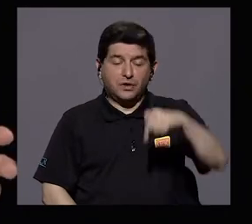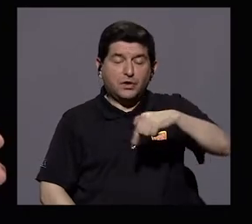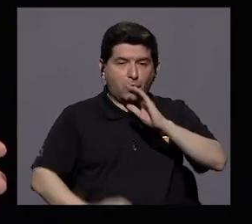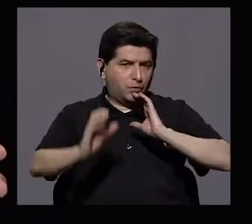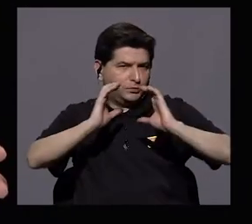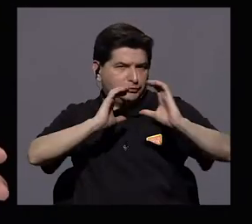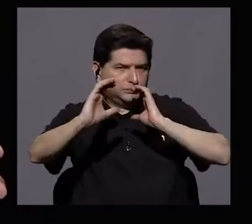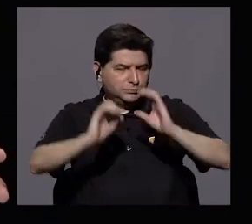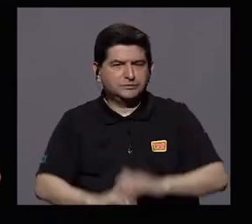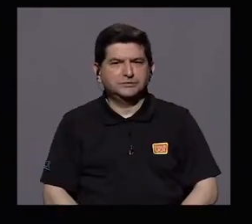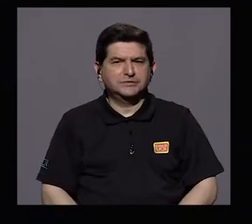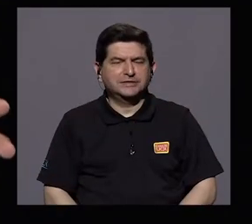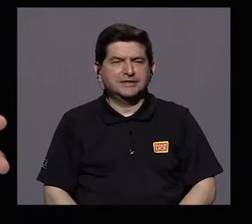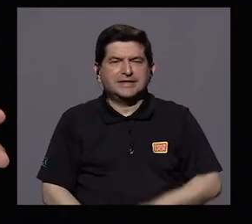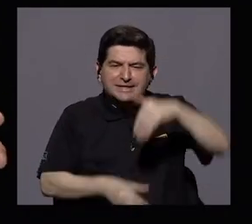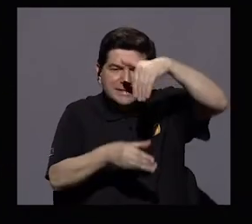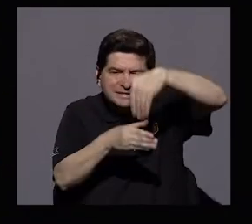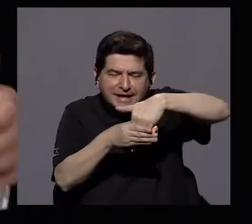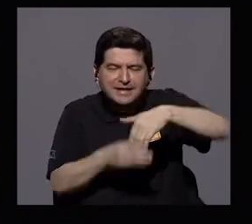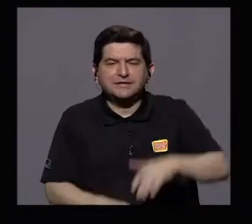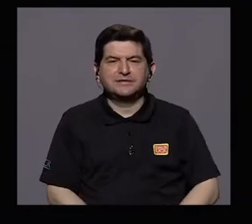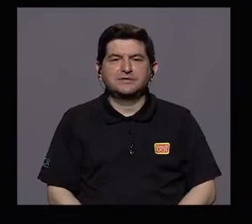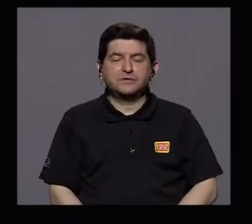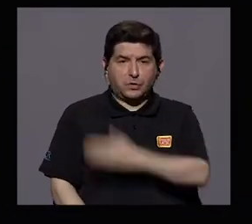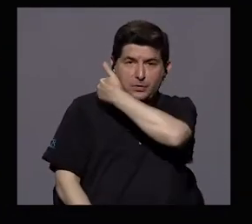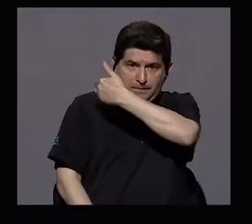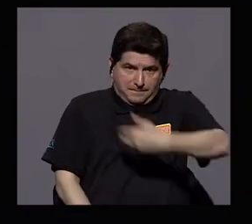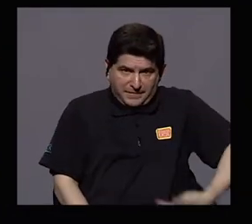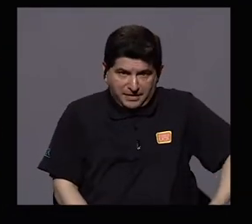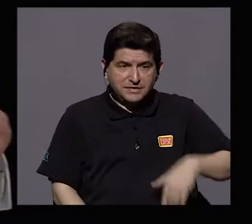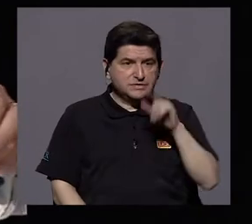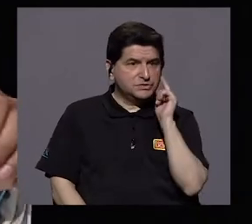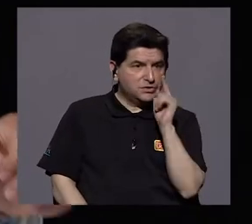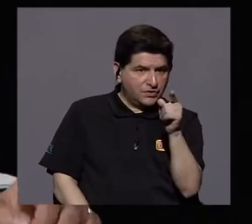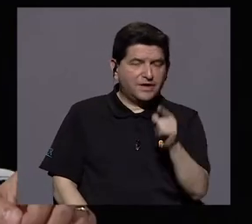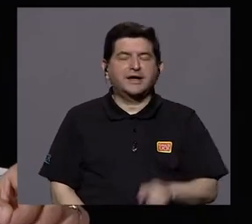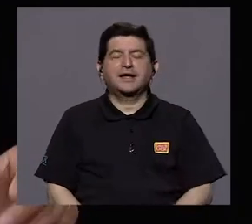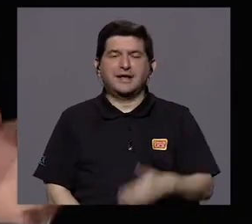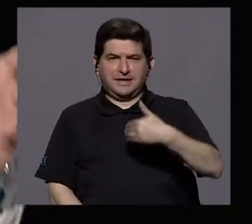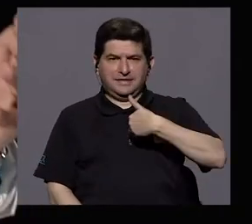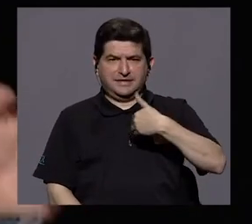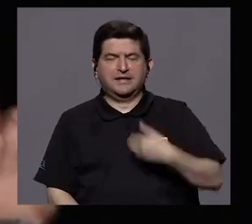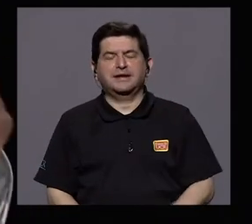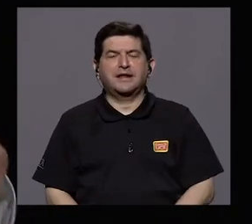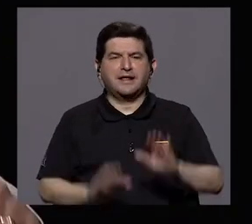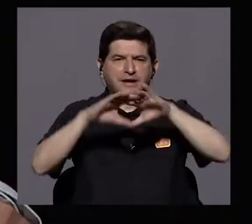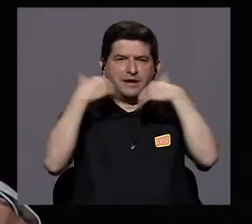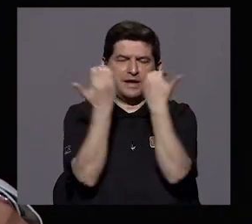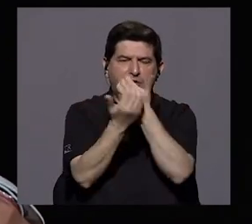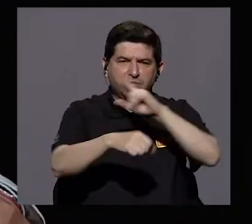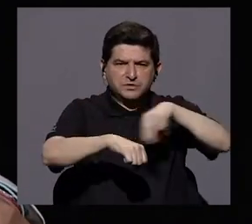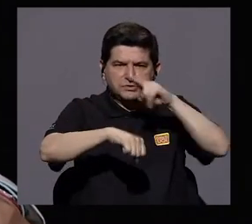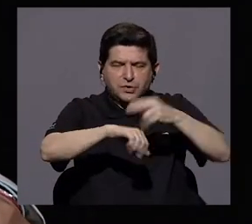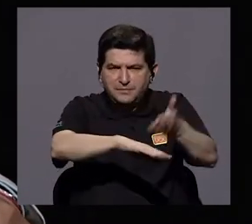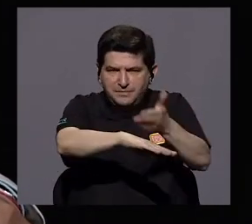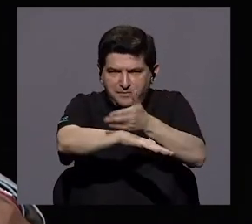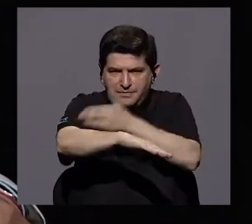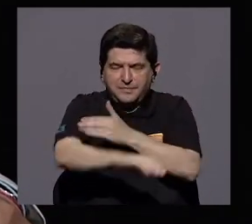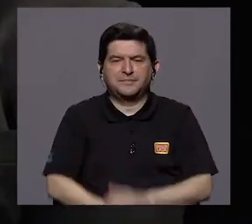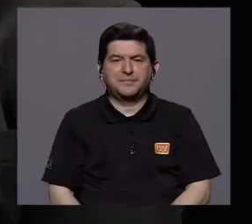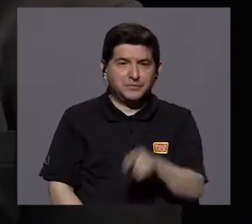la conversación que vamos a tener hoy está en el marco de la presidencia que ocupa en la Comisión Nacional para el Mejoramiento. Es un placer tenerlo. Don Román, ¿cómo